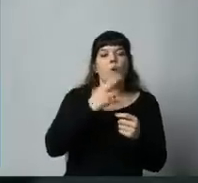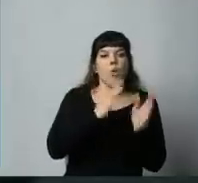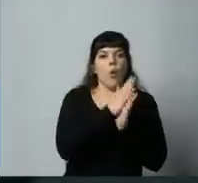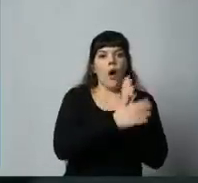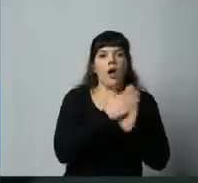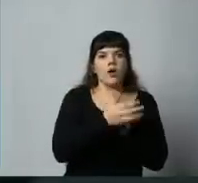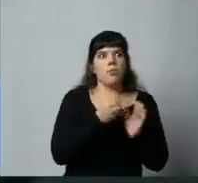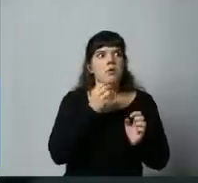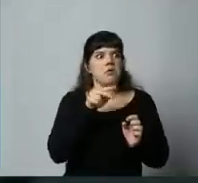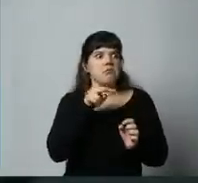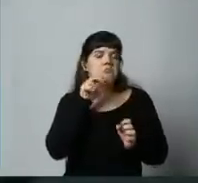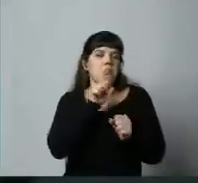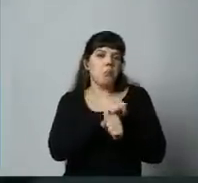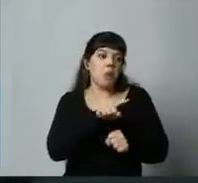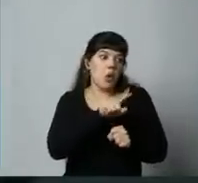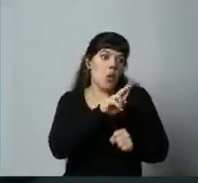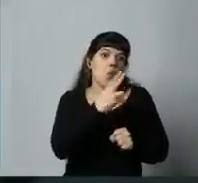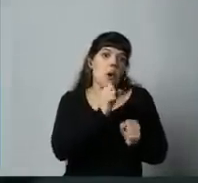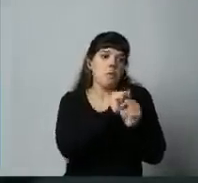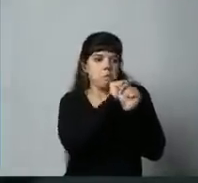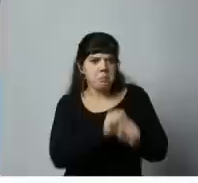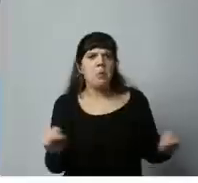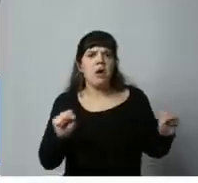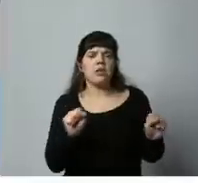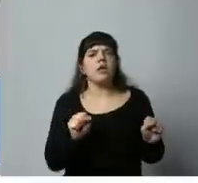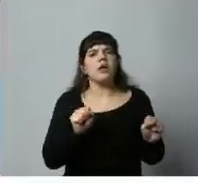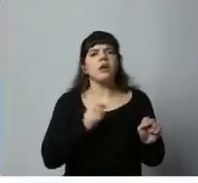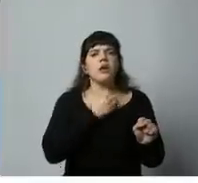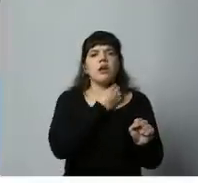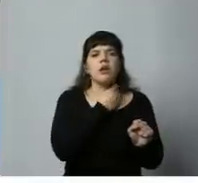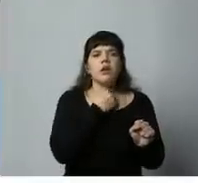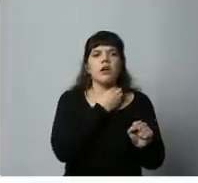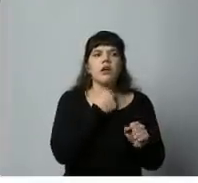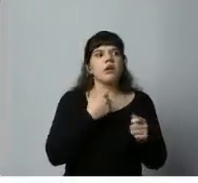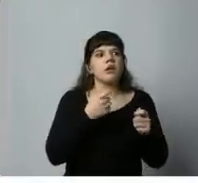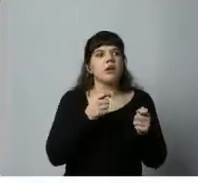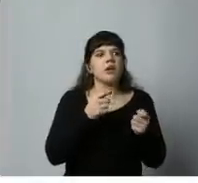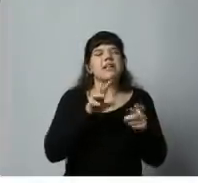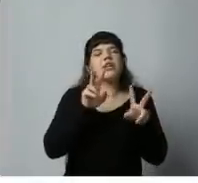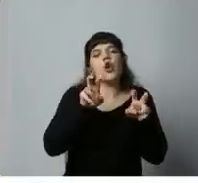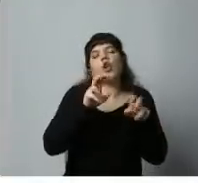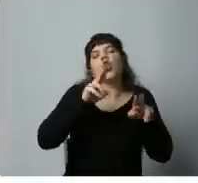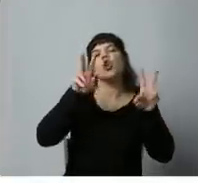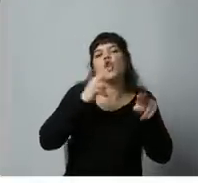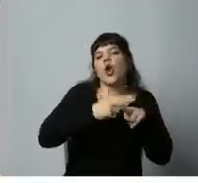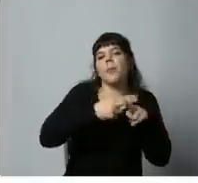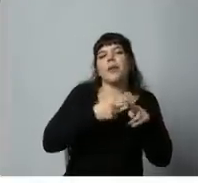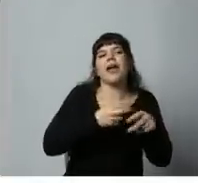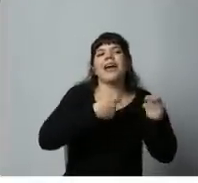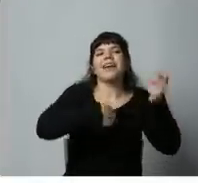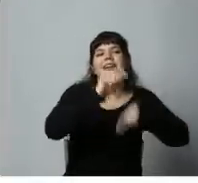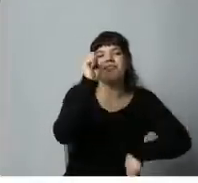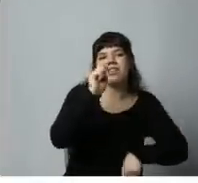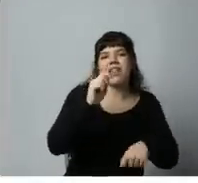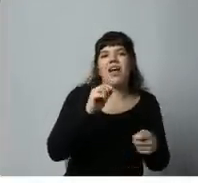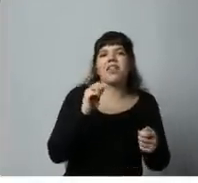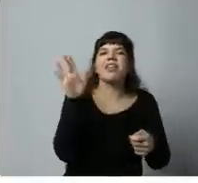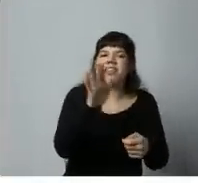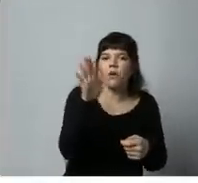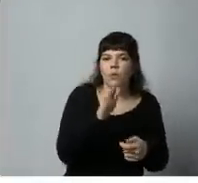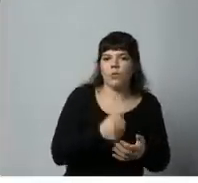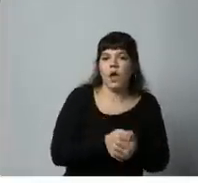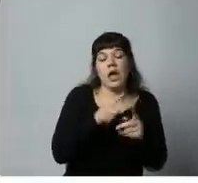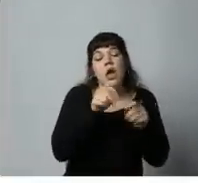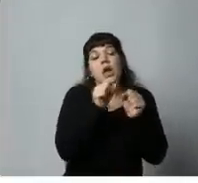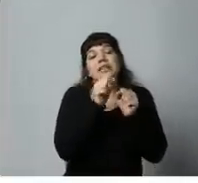que logró hacer y ya lo hemos dicho también una operación de reventa de deuda se llama o de misiones soberanas de títulos que lo hemos dicho que es poder